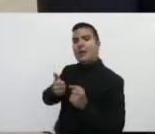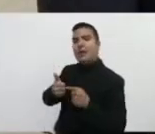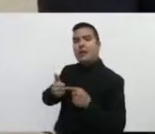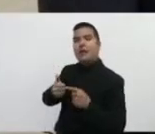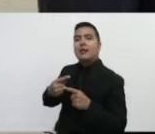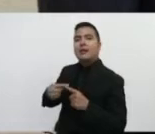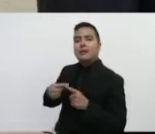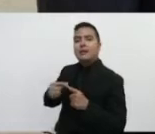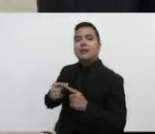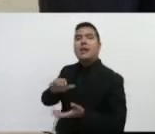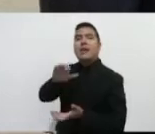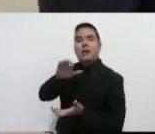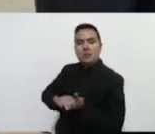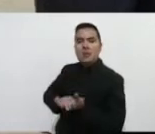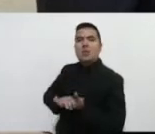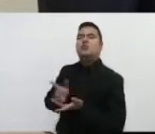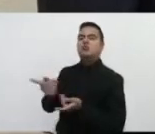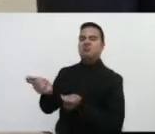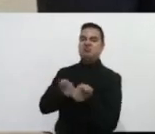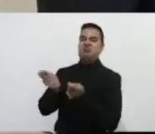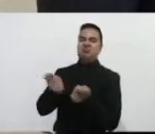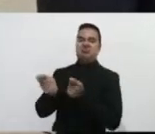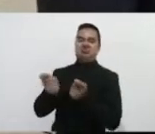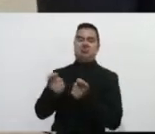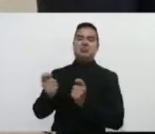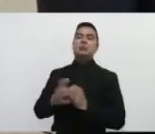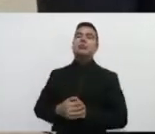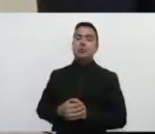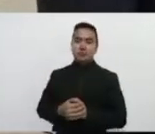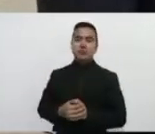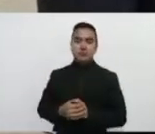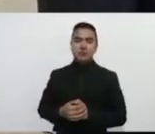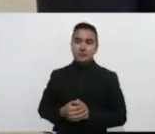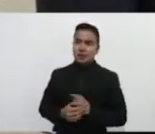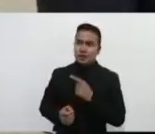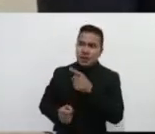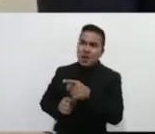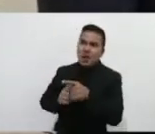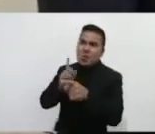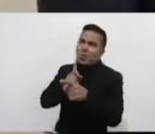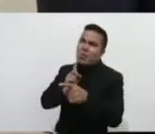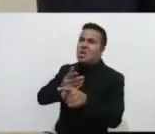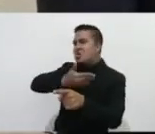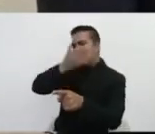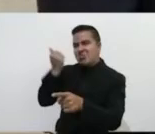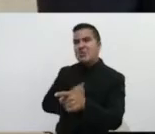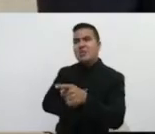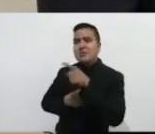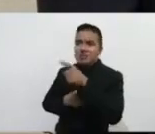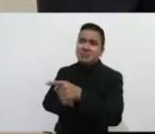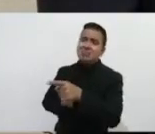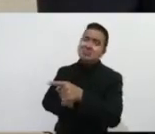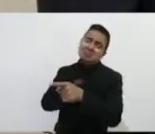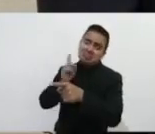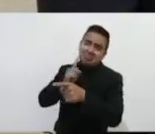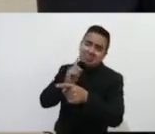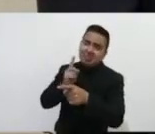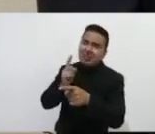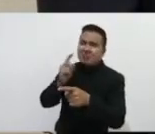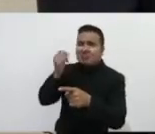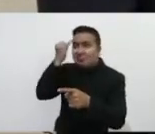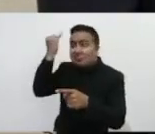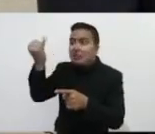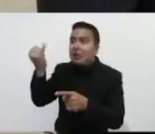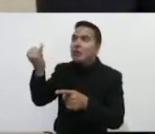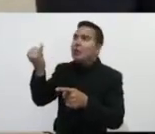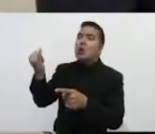gubernatura porque era su esposo, Rafael Moreno Valle, quien iba realmente a gobernar, e inclusive decían, es que esa mujer que